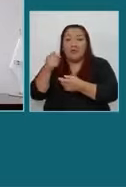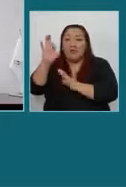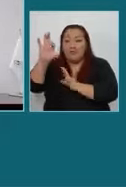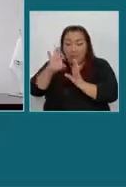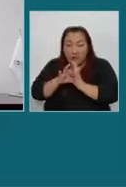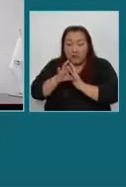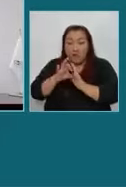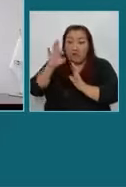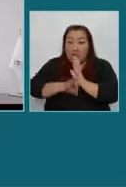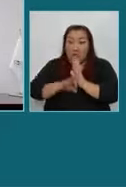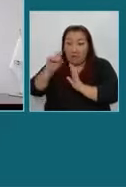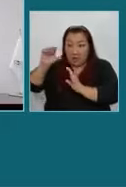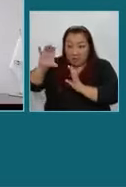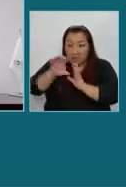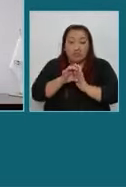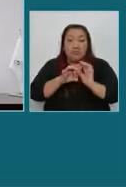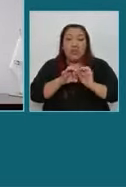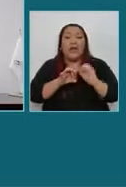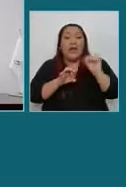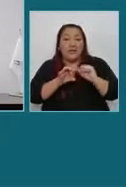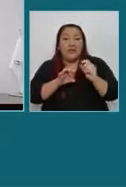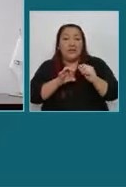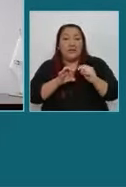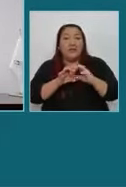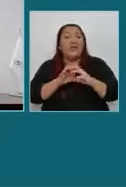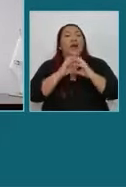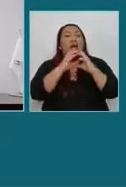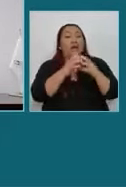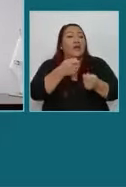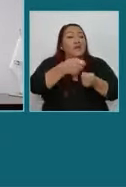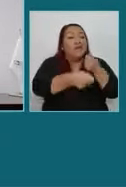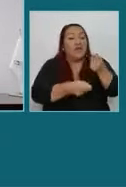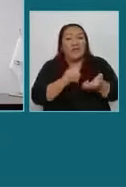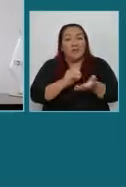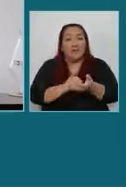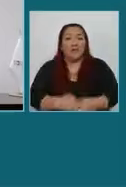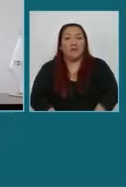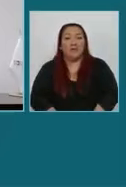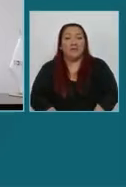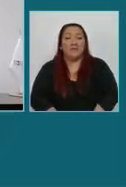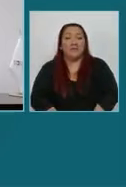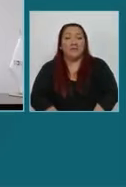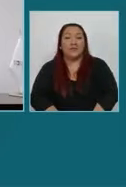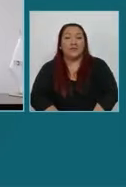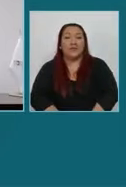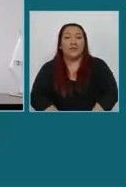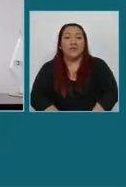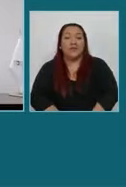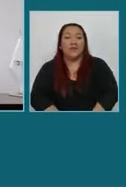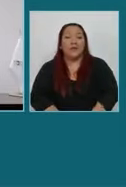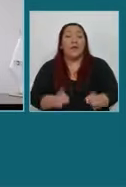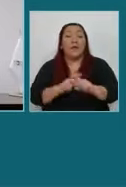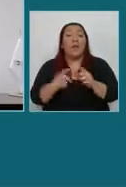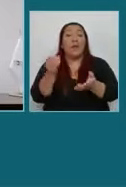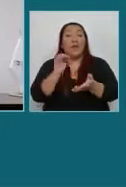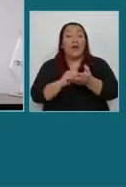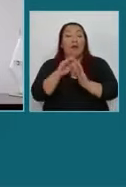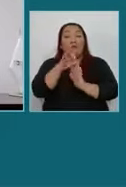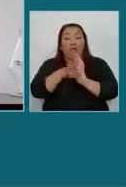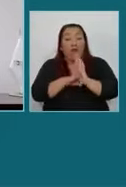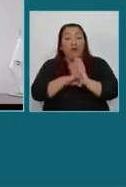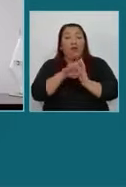Venture Capital en los cuales este fondo de fondos invierte. Pero además del Fondo de Capital para